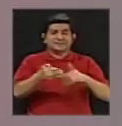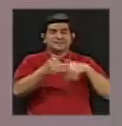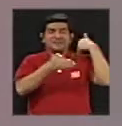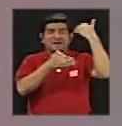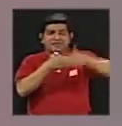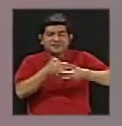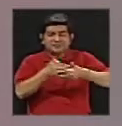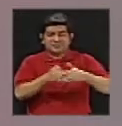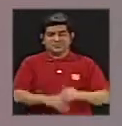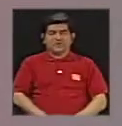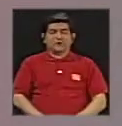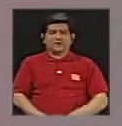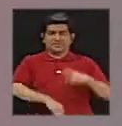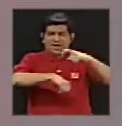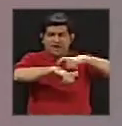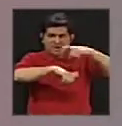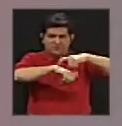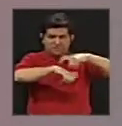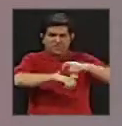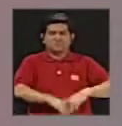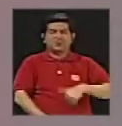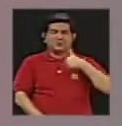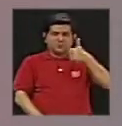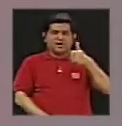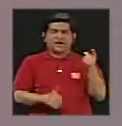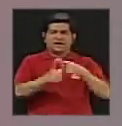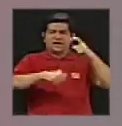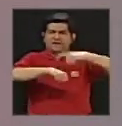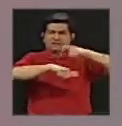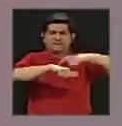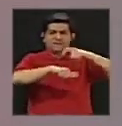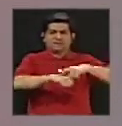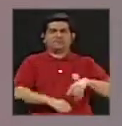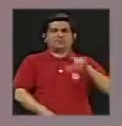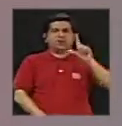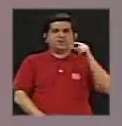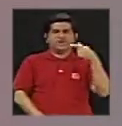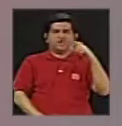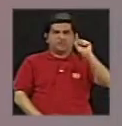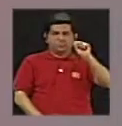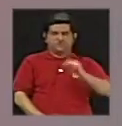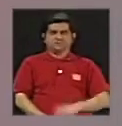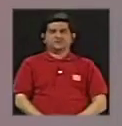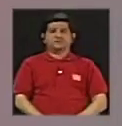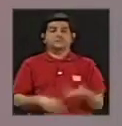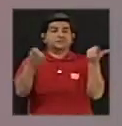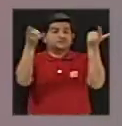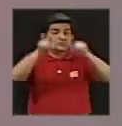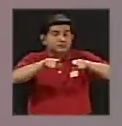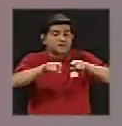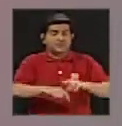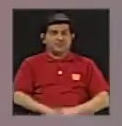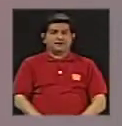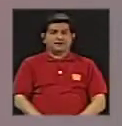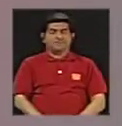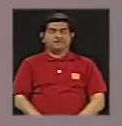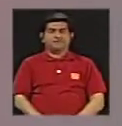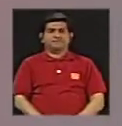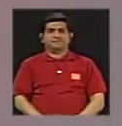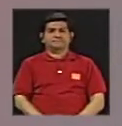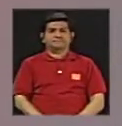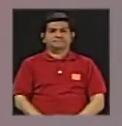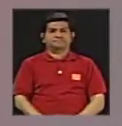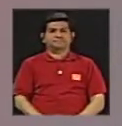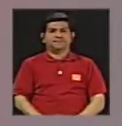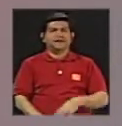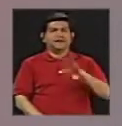inmediatamente después a que gane en la primera ronda de Guillermo. Y lo que pasa, ¿verdad?, es que gana